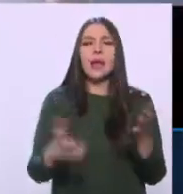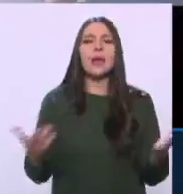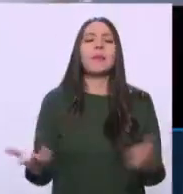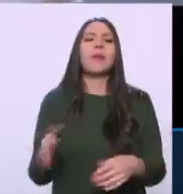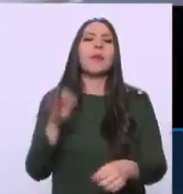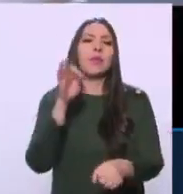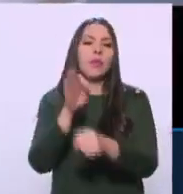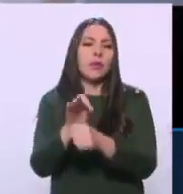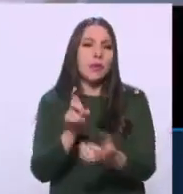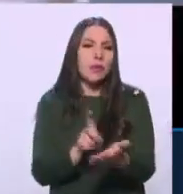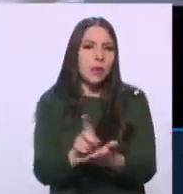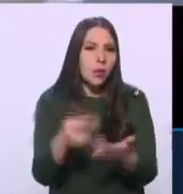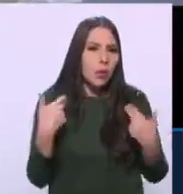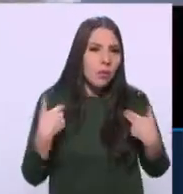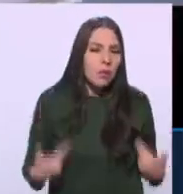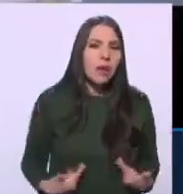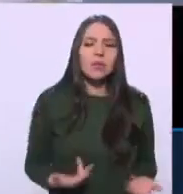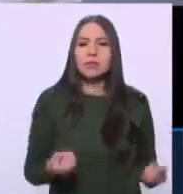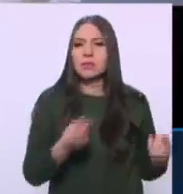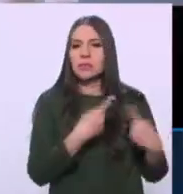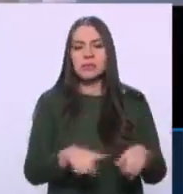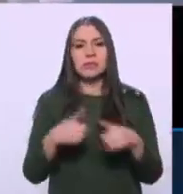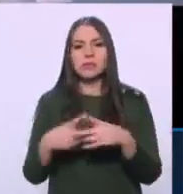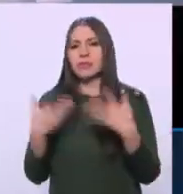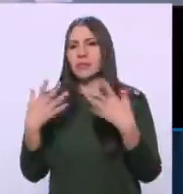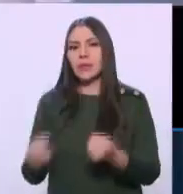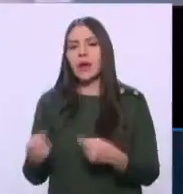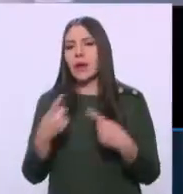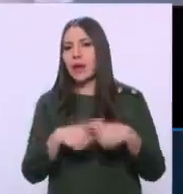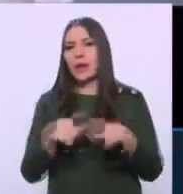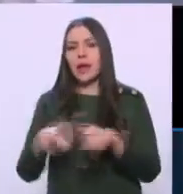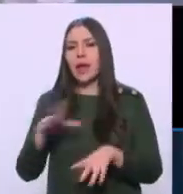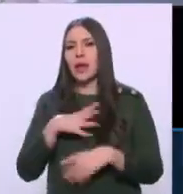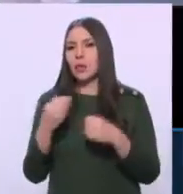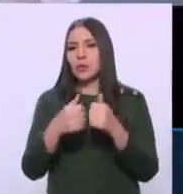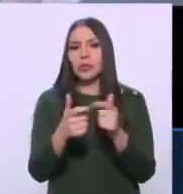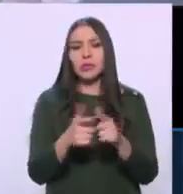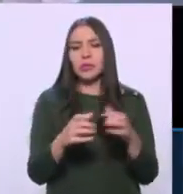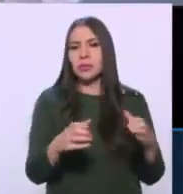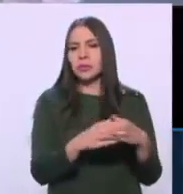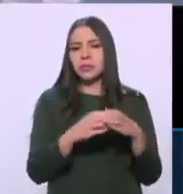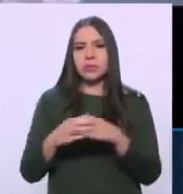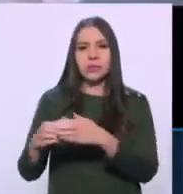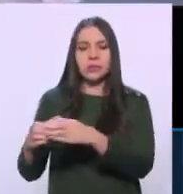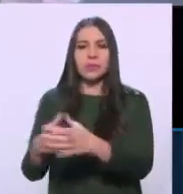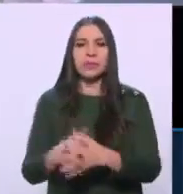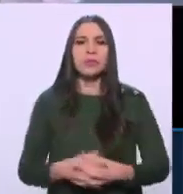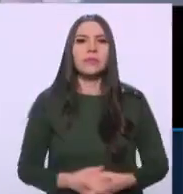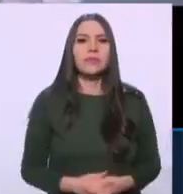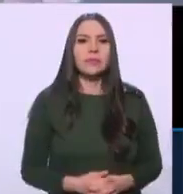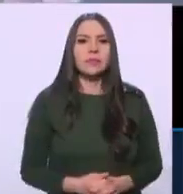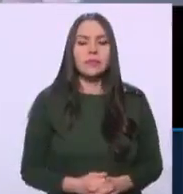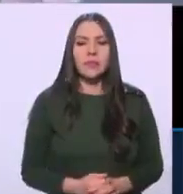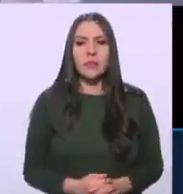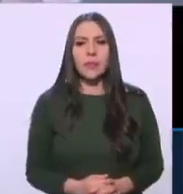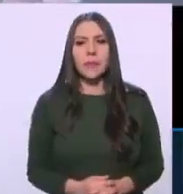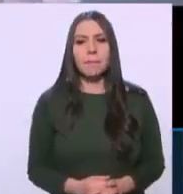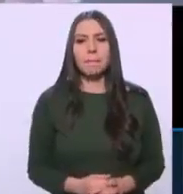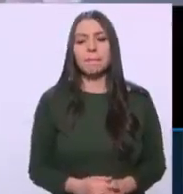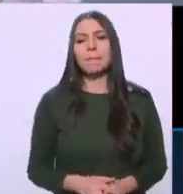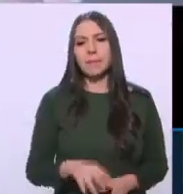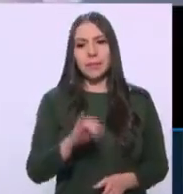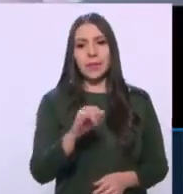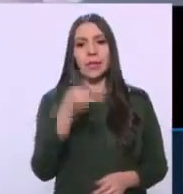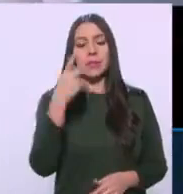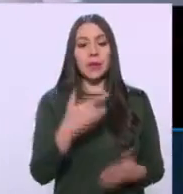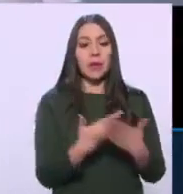los derechos humanos, etcétera. En fin, hay un montón de fideicomisos, ¿no? Claro, pero es que justo el problema ahora es que no hay claridad en estos términos,